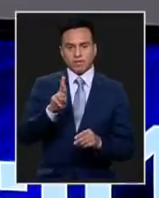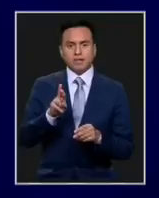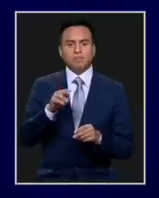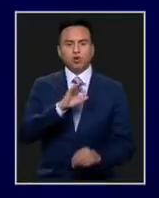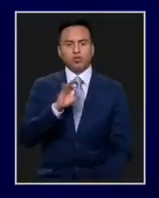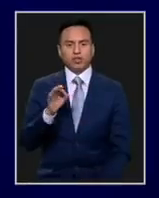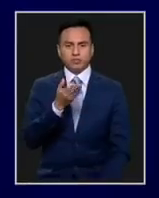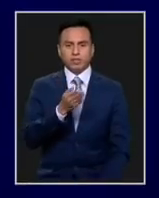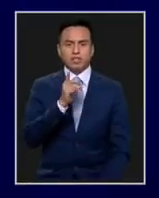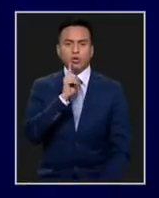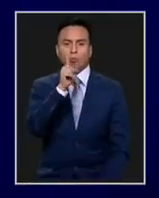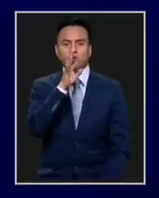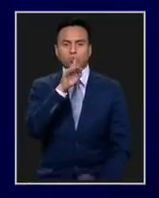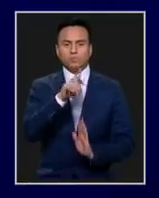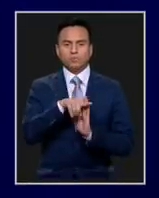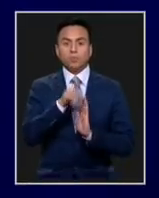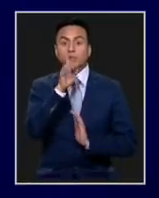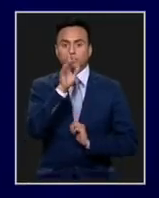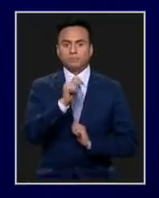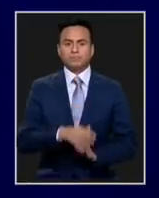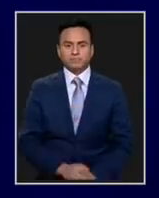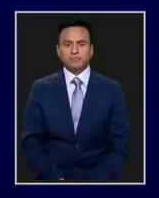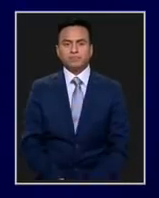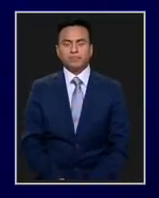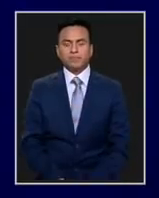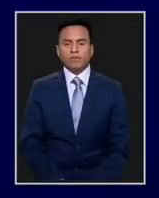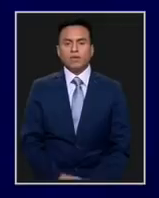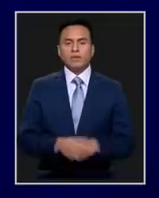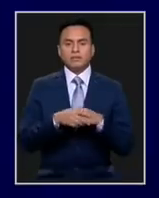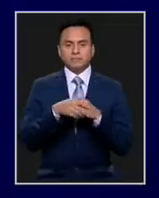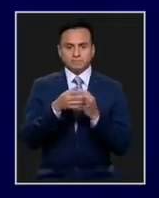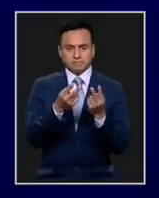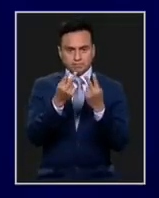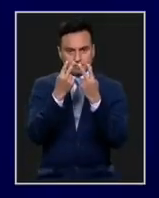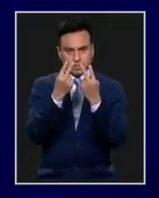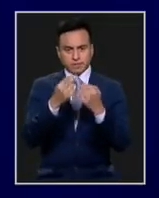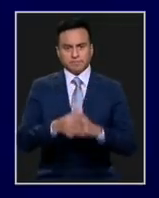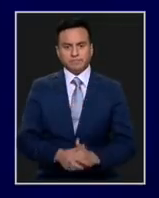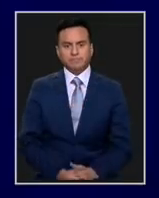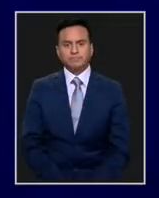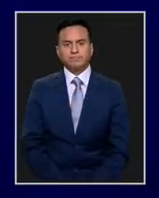Andón. tiene un minuto. Mire,